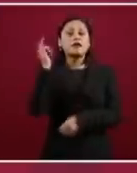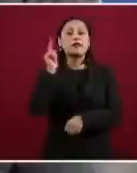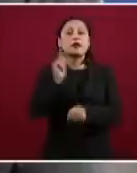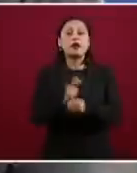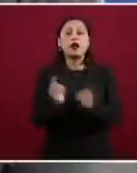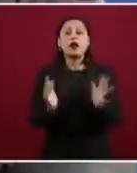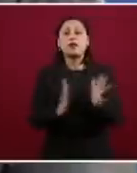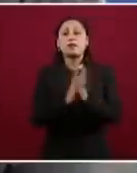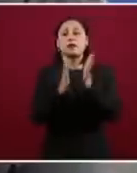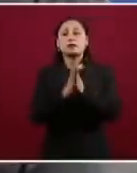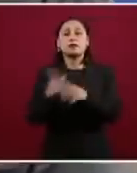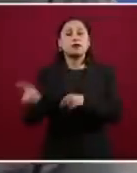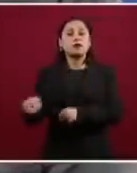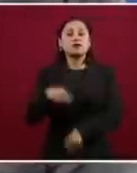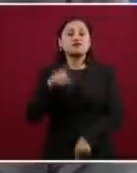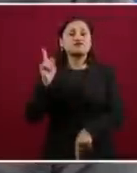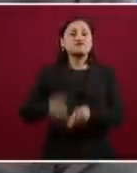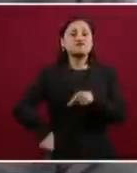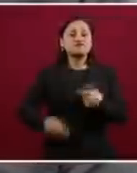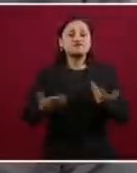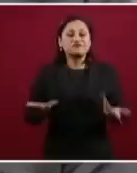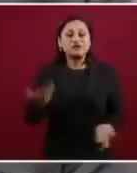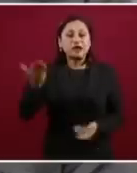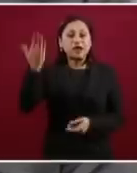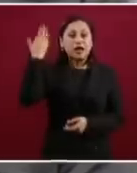que recibían esos estados